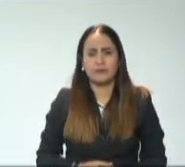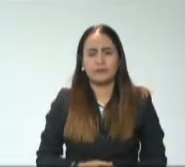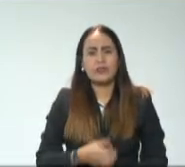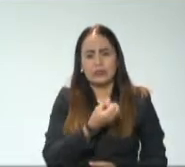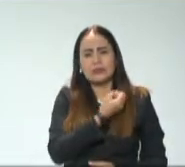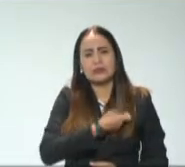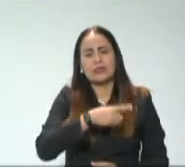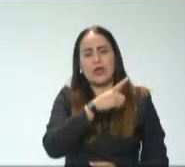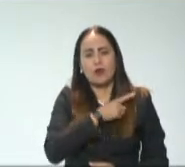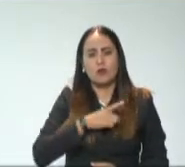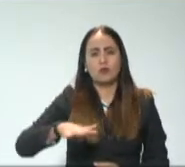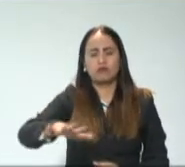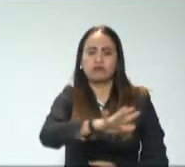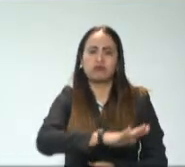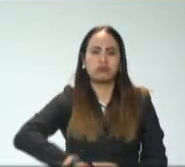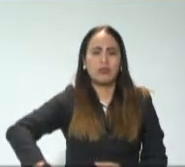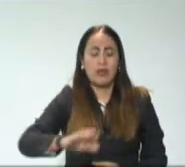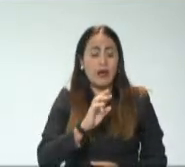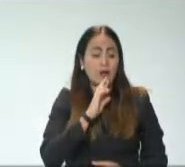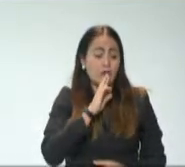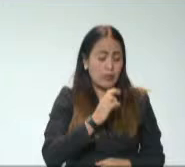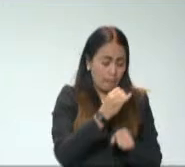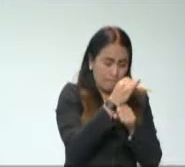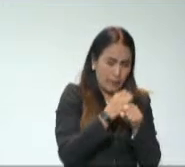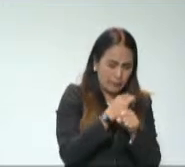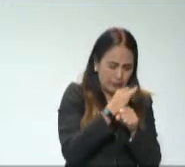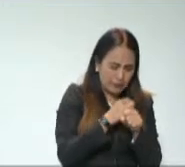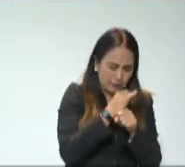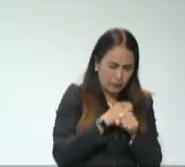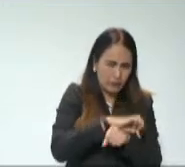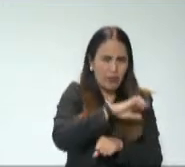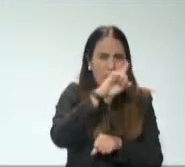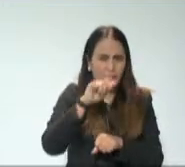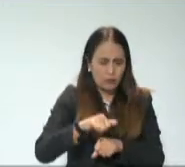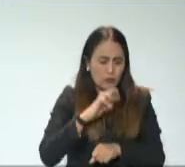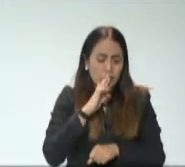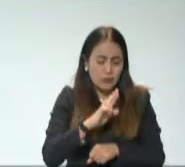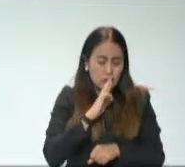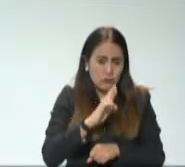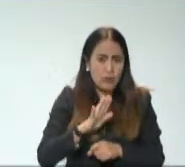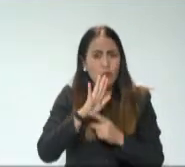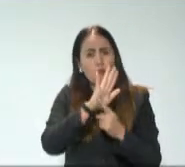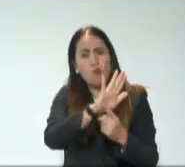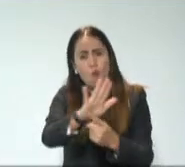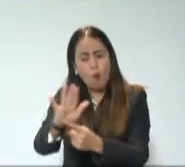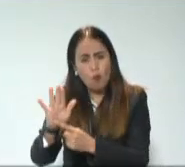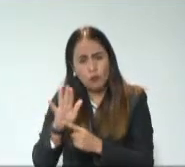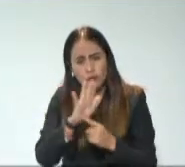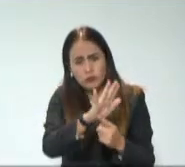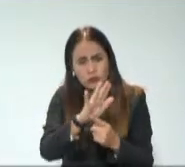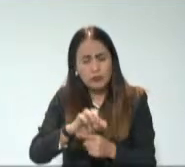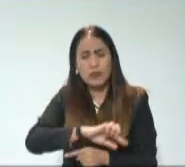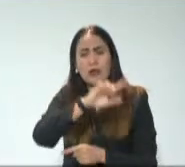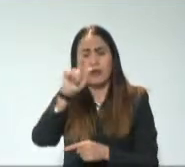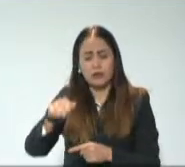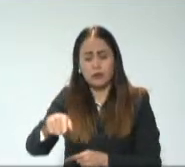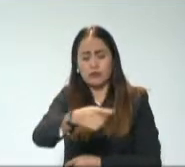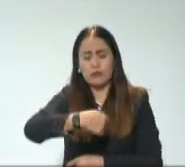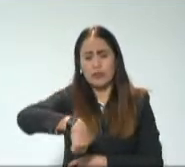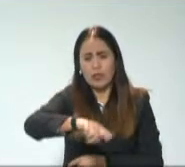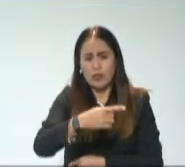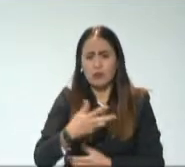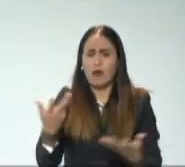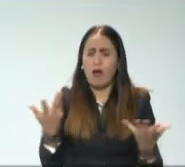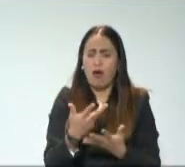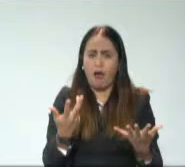salud pública llevar los resultados de las investigaciones y aterrizar losos en un bien mayor